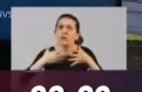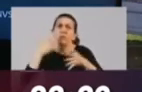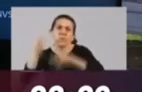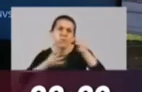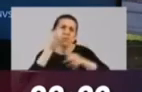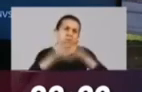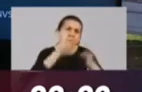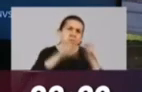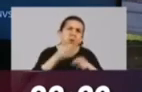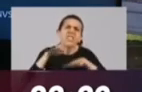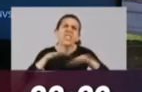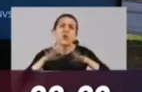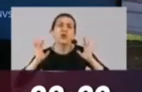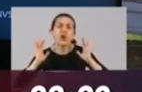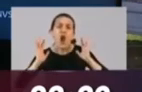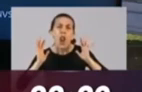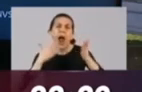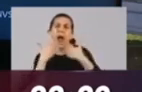conversamos sobre lo que nos estaba pasando.